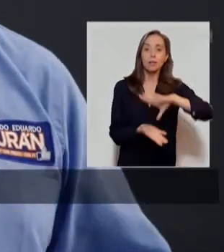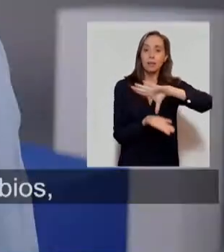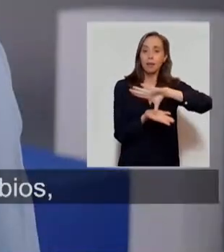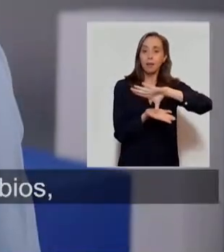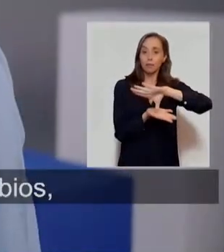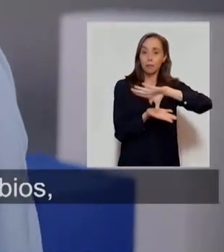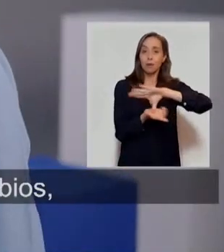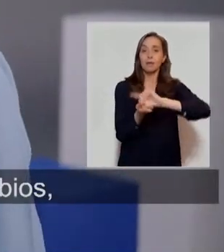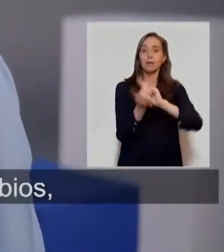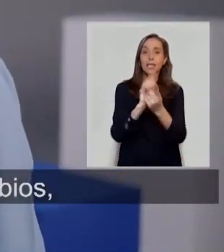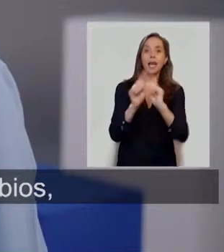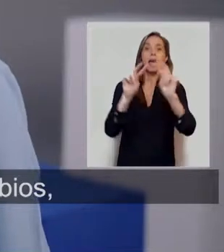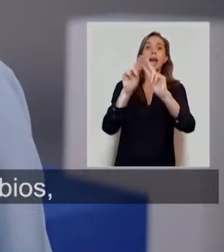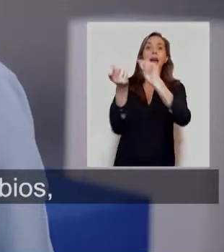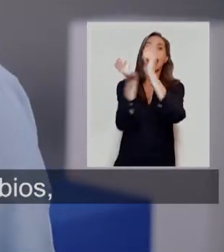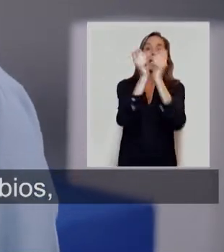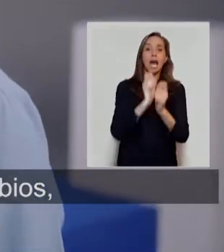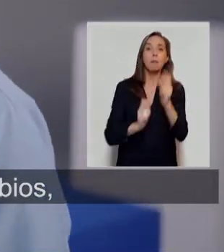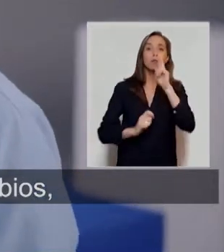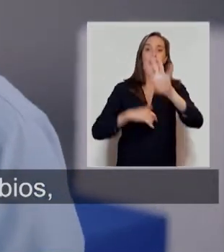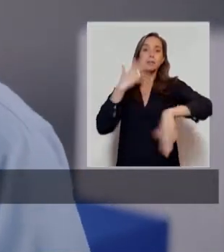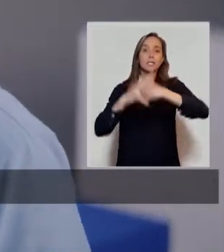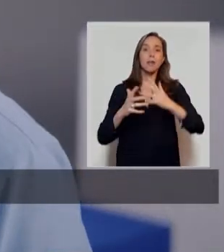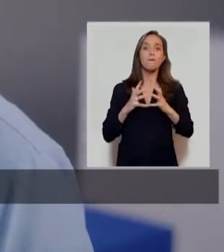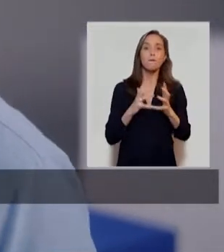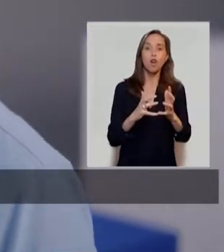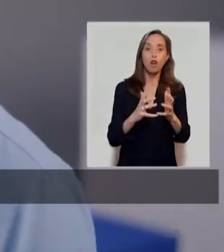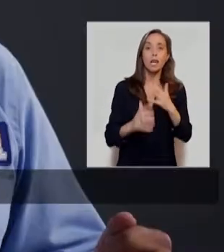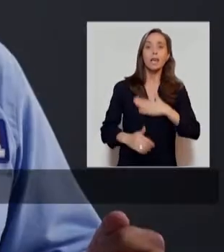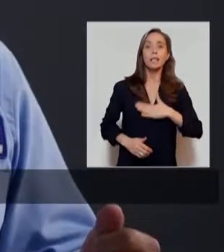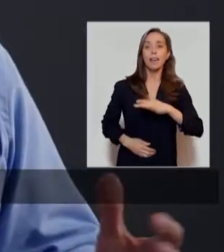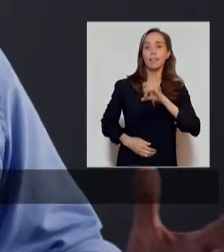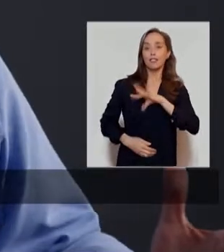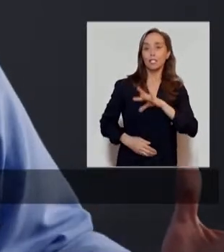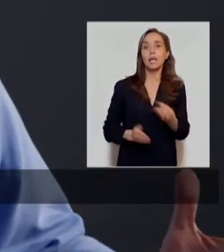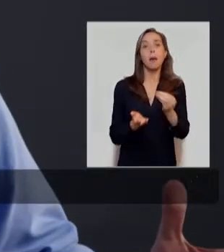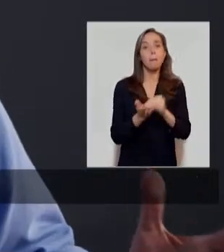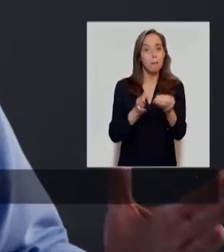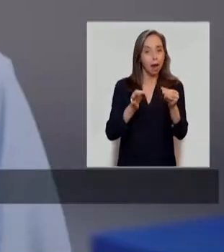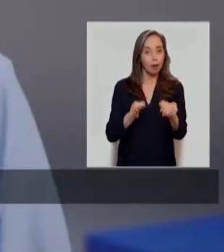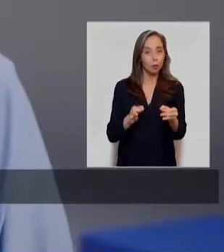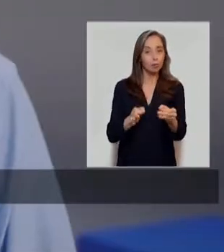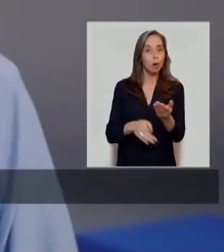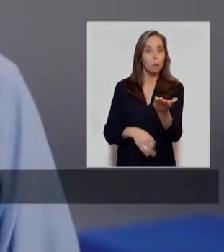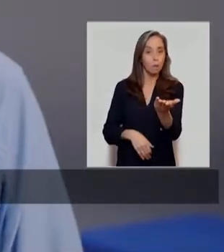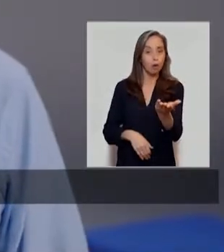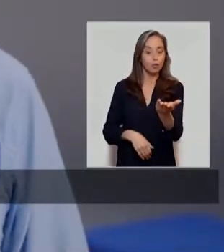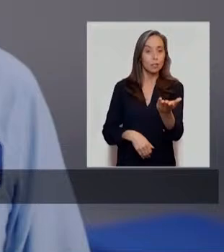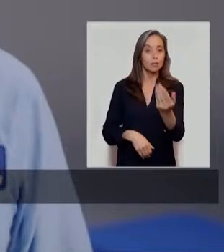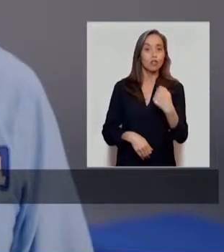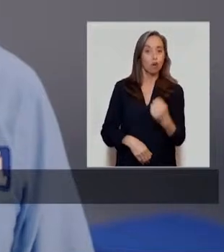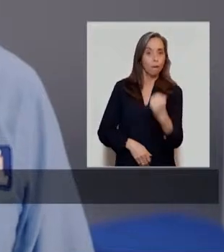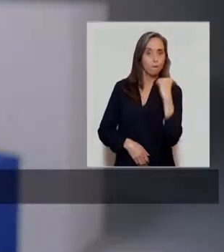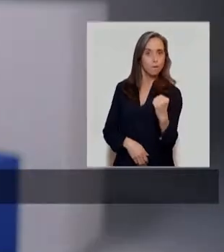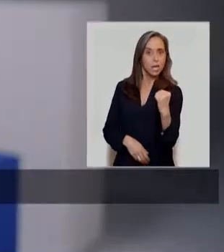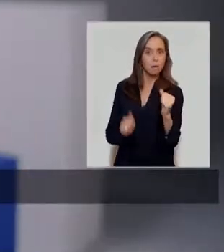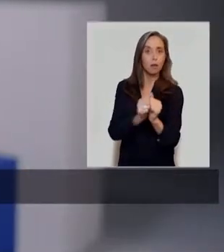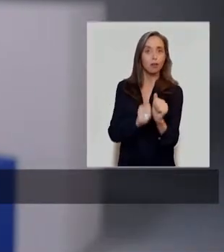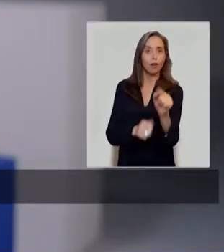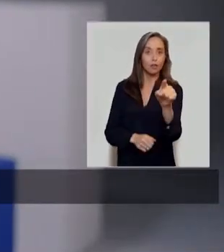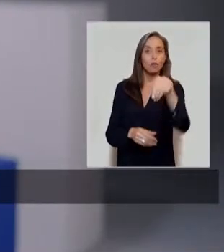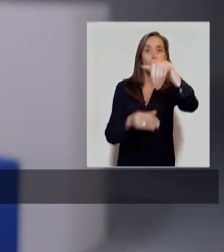abusos y quiero un país donde en cambios pero sin violencia yo quiero un chile más justo y por eso estoy